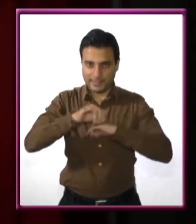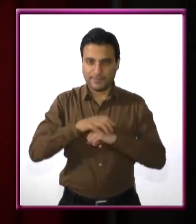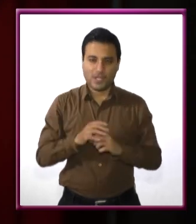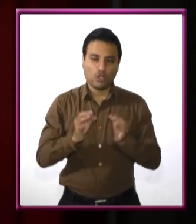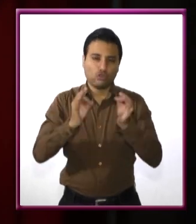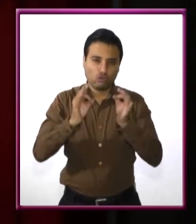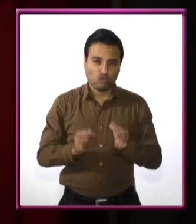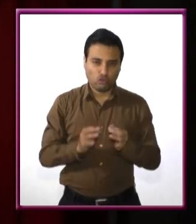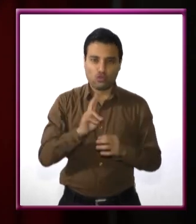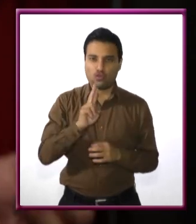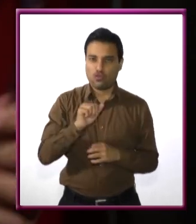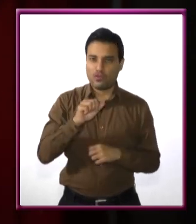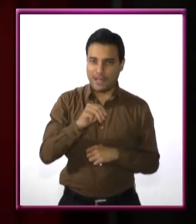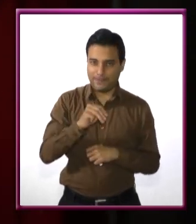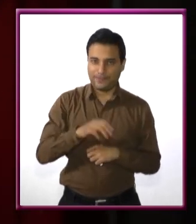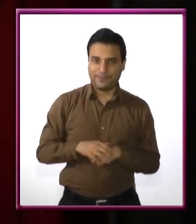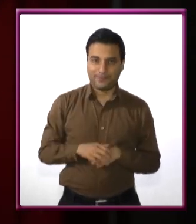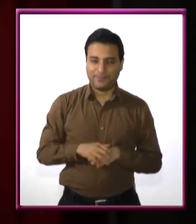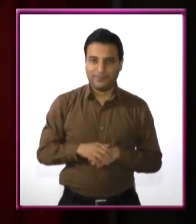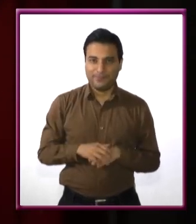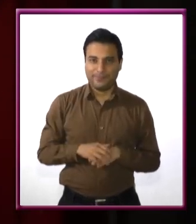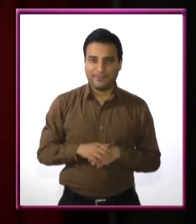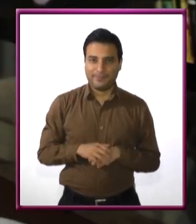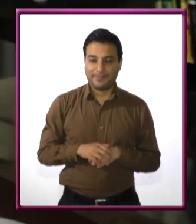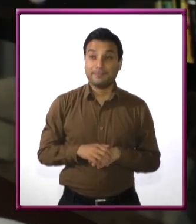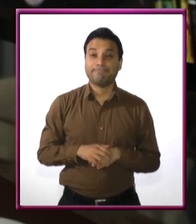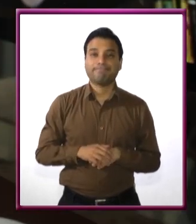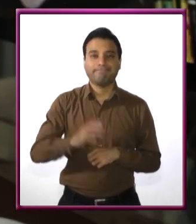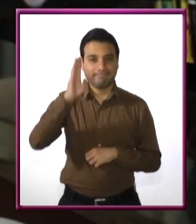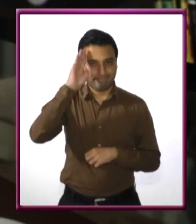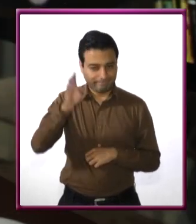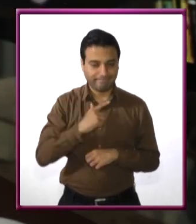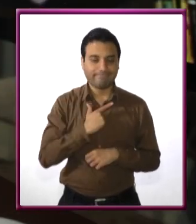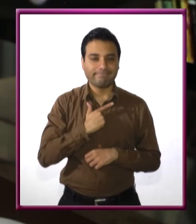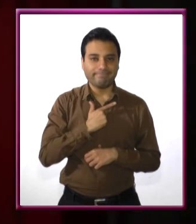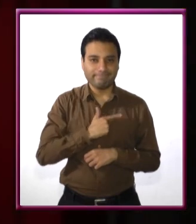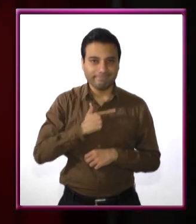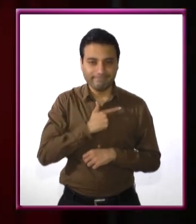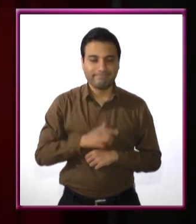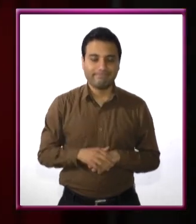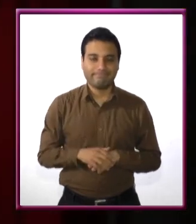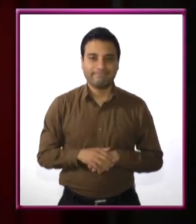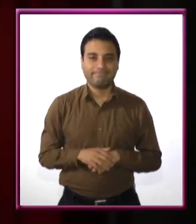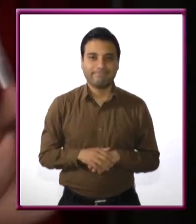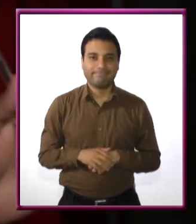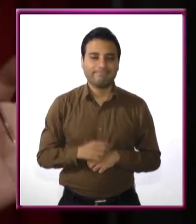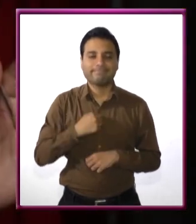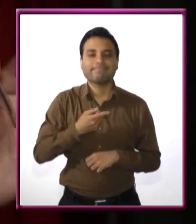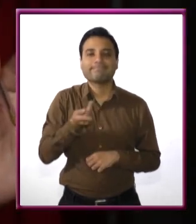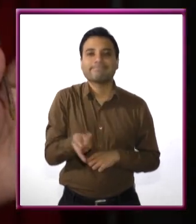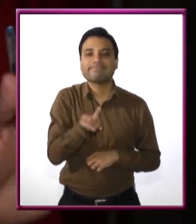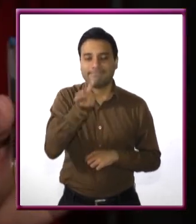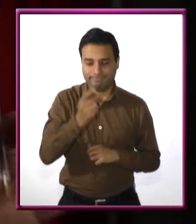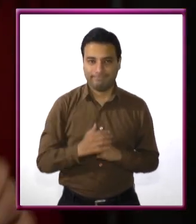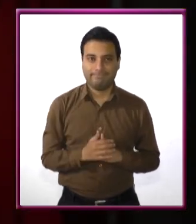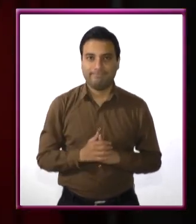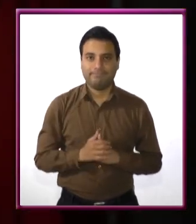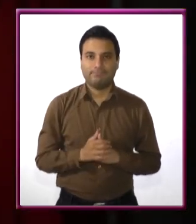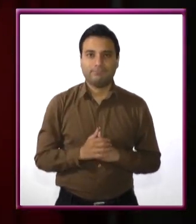Autónoma Metropolitana Coajimalpa. ¿Qué tal, Mark? ¿Cómo estás? Hola, mucho gusto, Ernesto. Mucho gusto. Mi primera pregunta